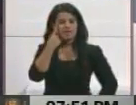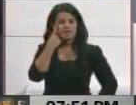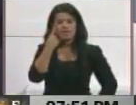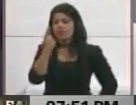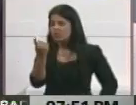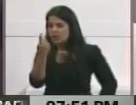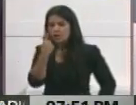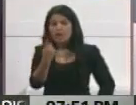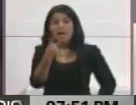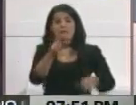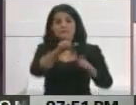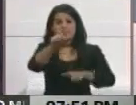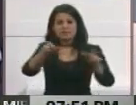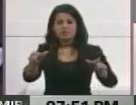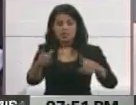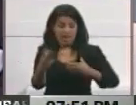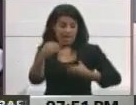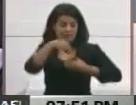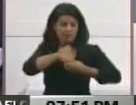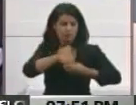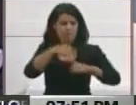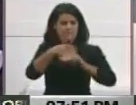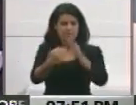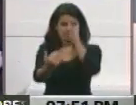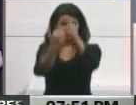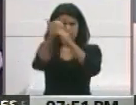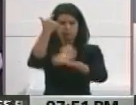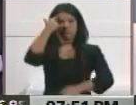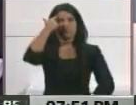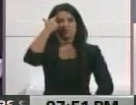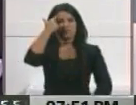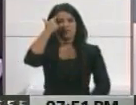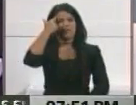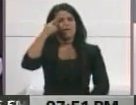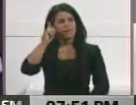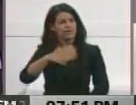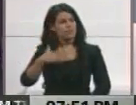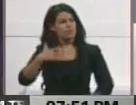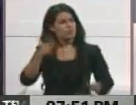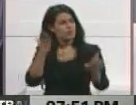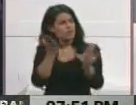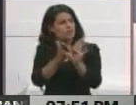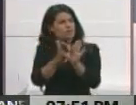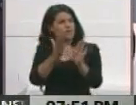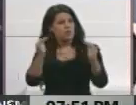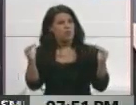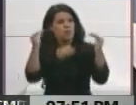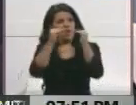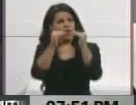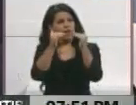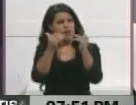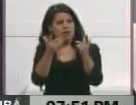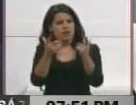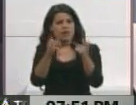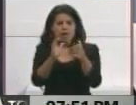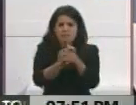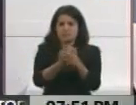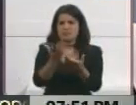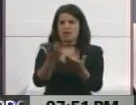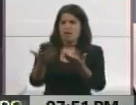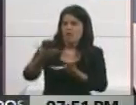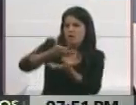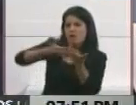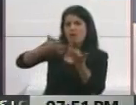población en el orden psicológico la idea de igualdad de libertad y de fraternidad bueno regresando a